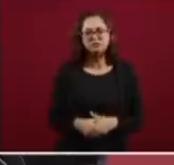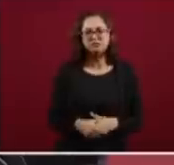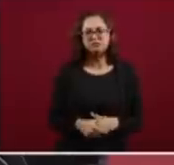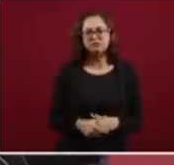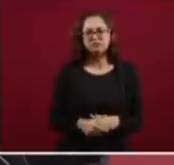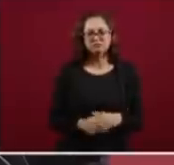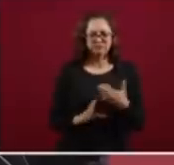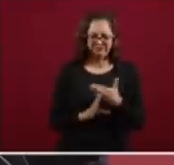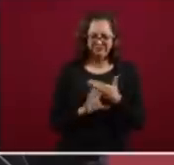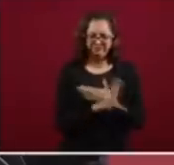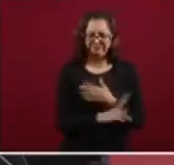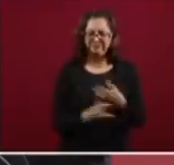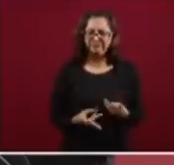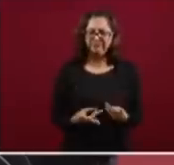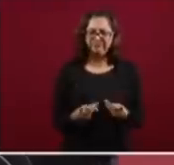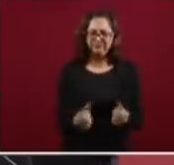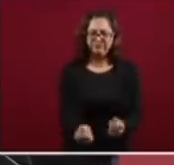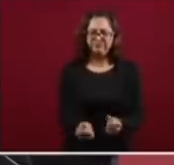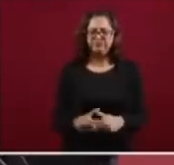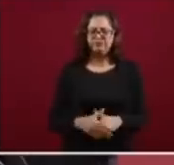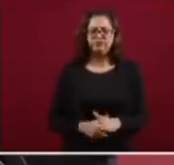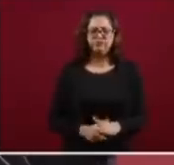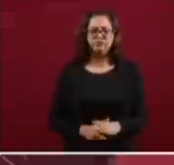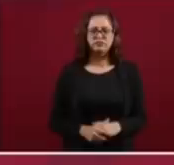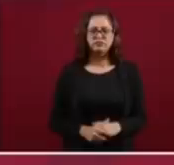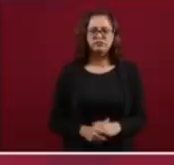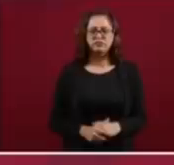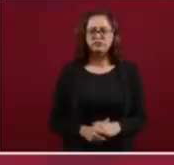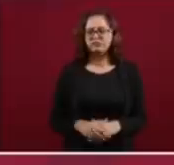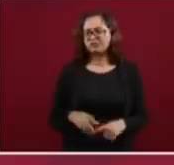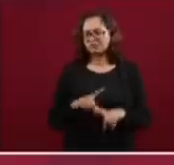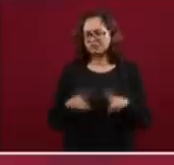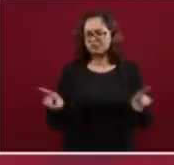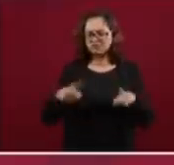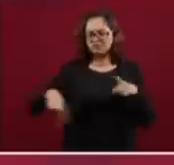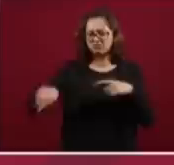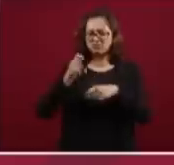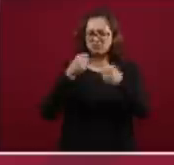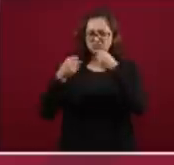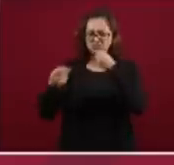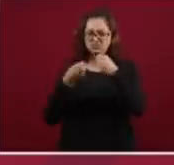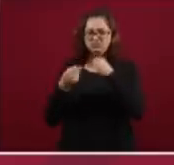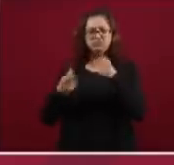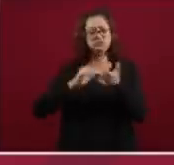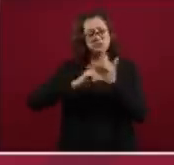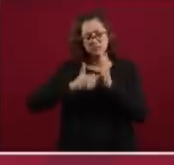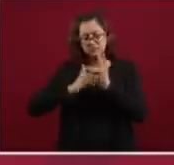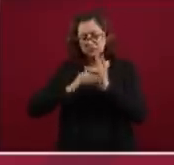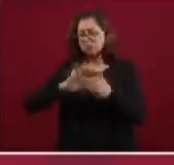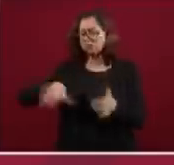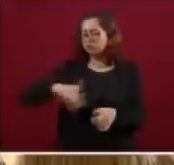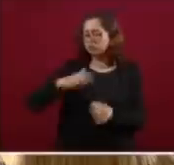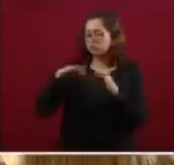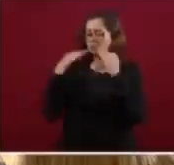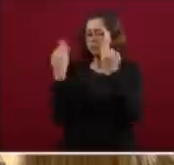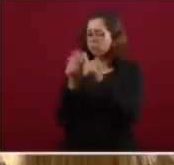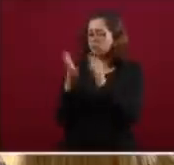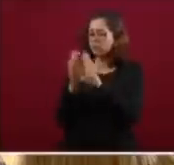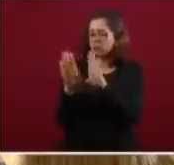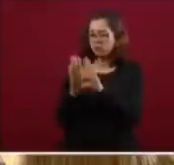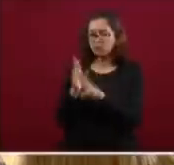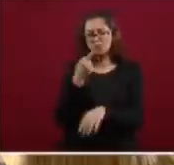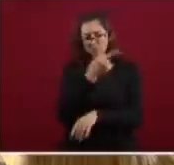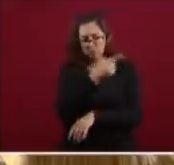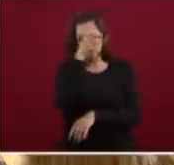el gasto no es el caso de los periodistas hay que buscar la forma ponerse de acuerdo